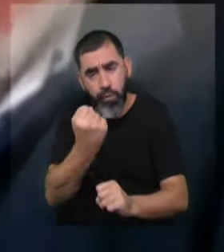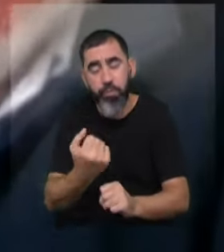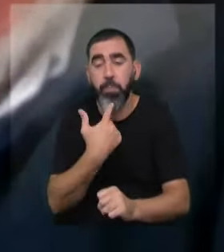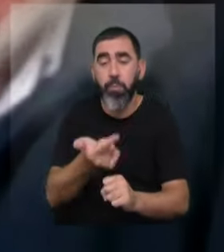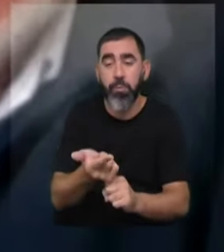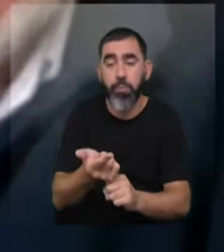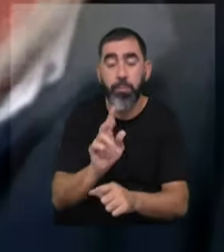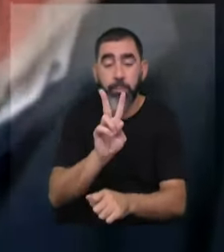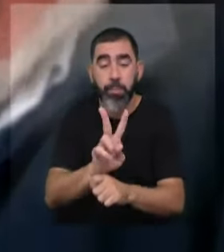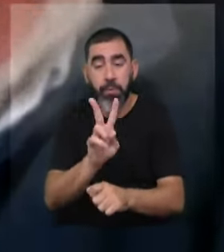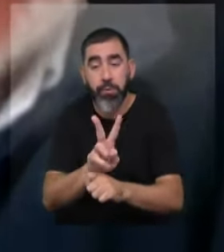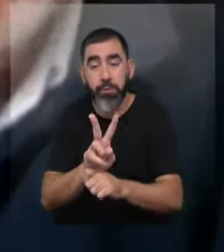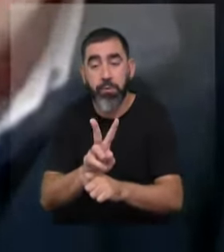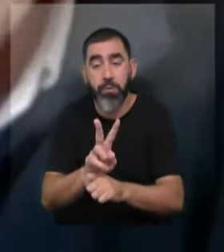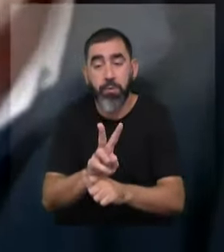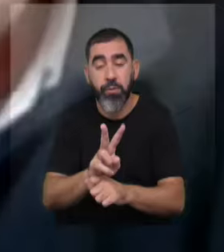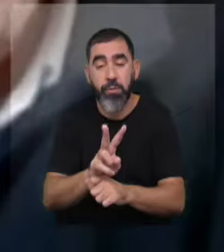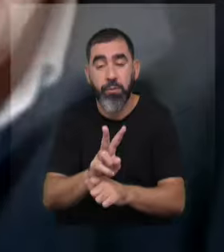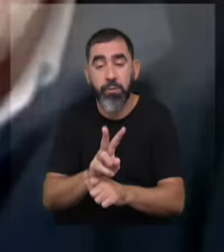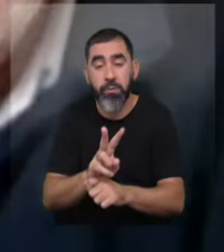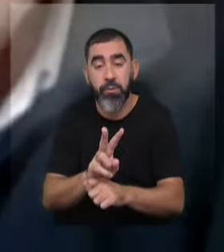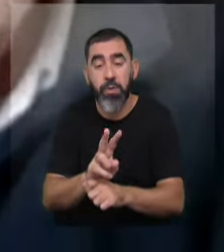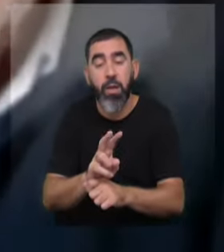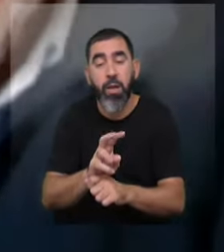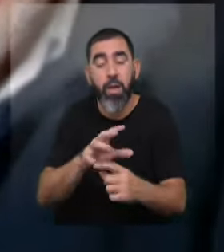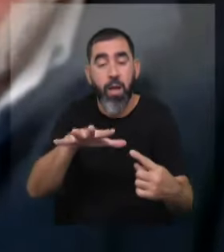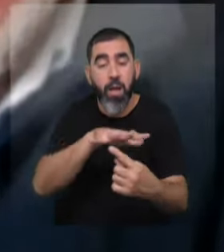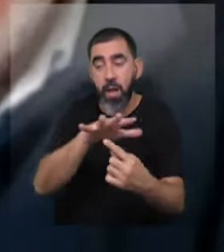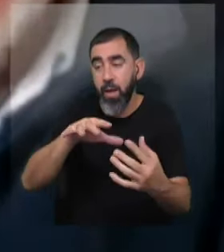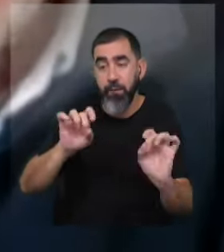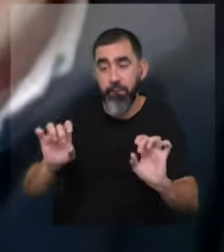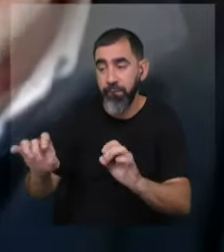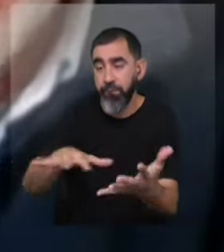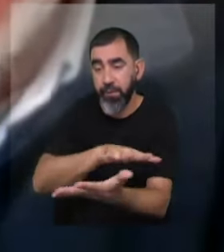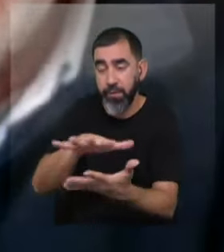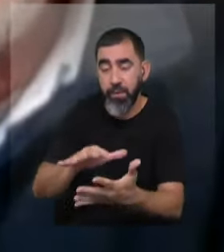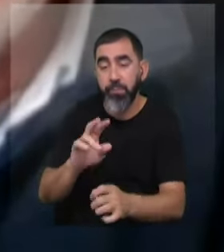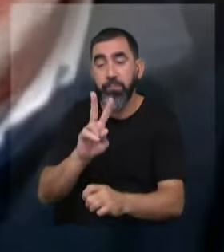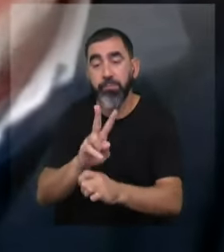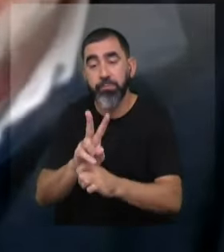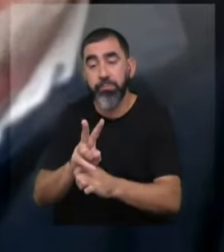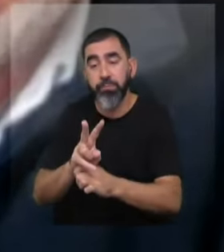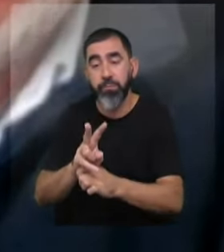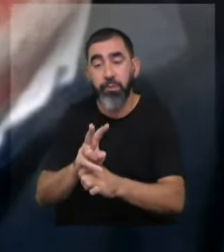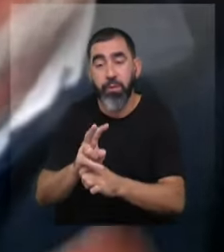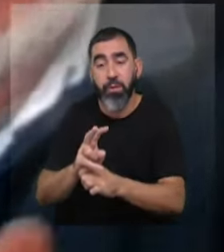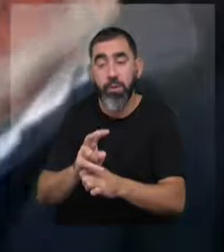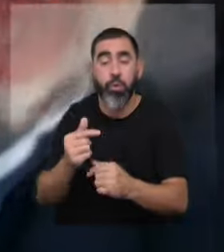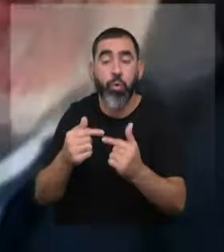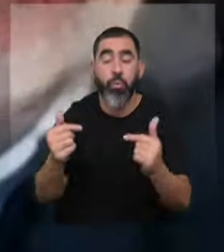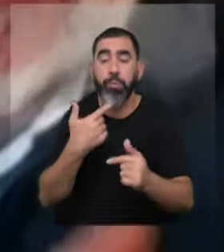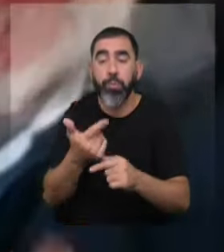la preservación del hábitat. Cuando uno dice preservar el hábitat, tiene que ver con preservar las funciones que tienen que ver